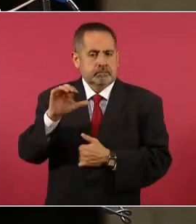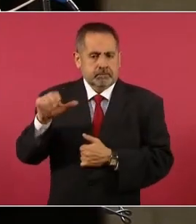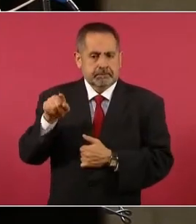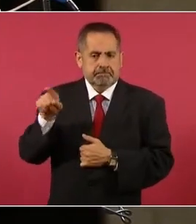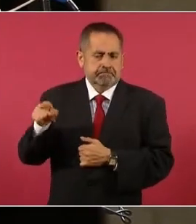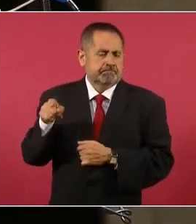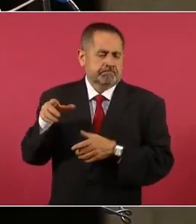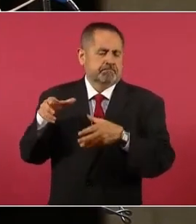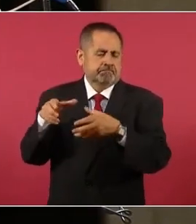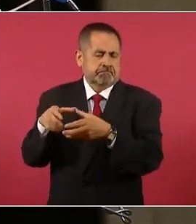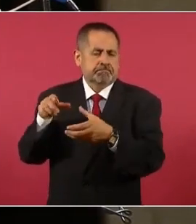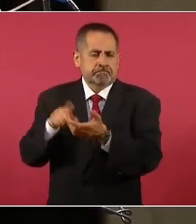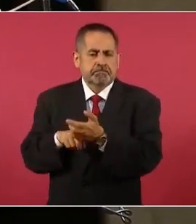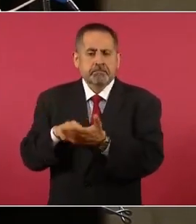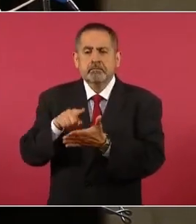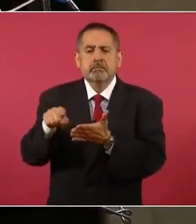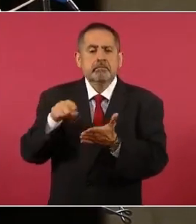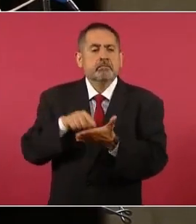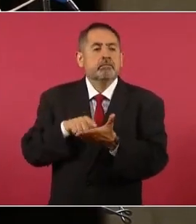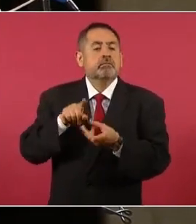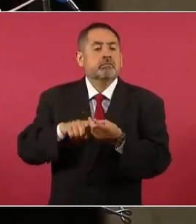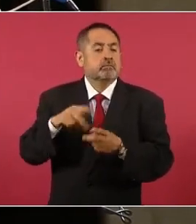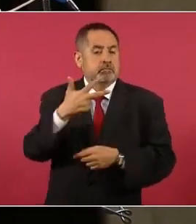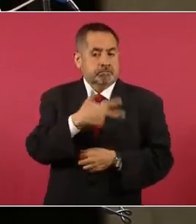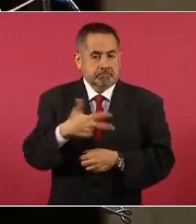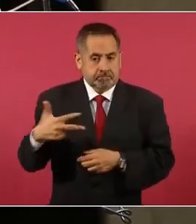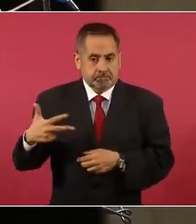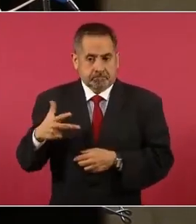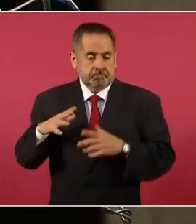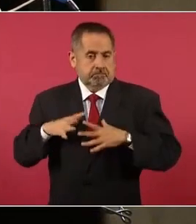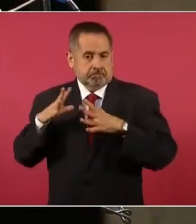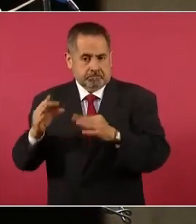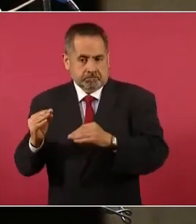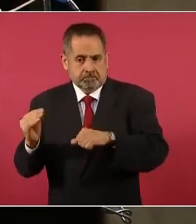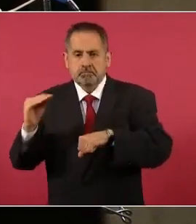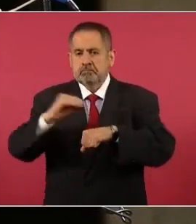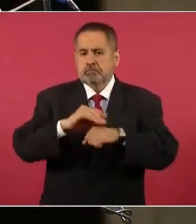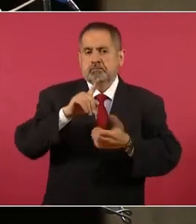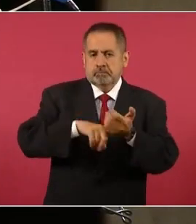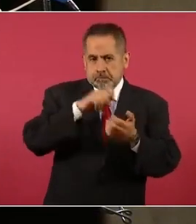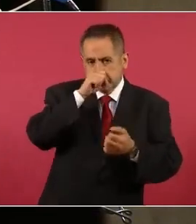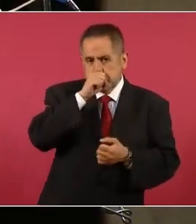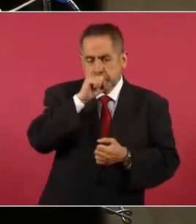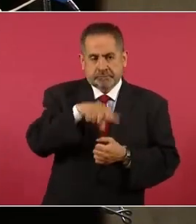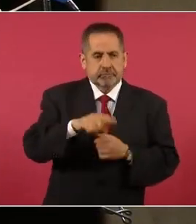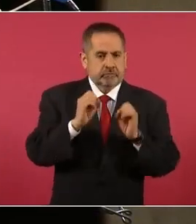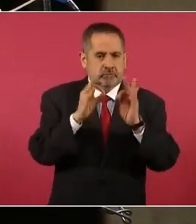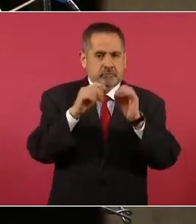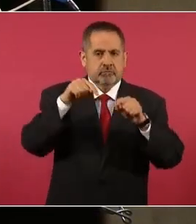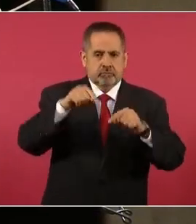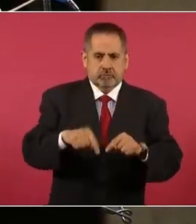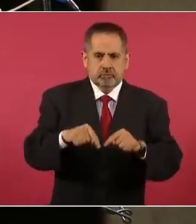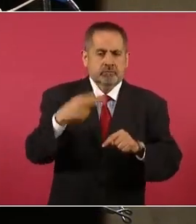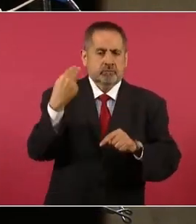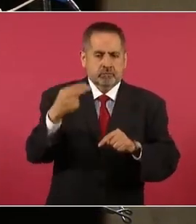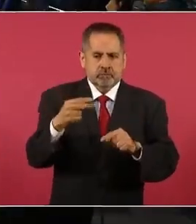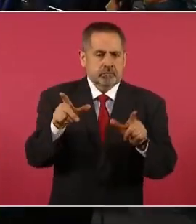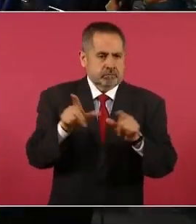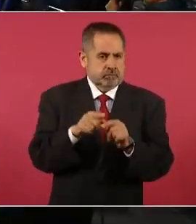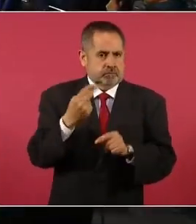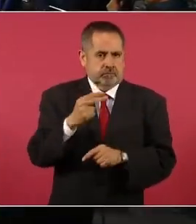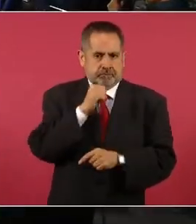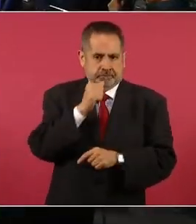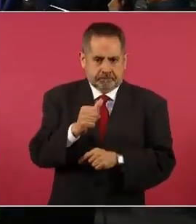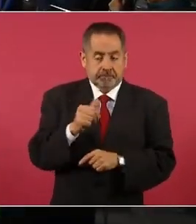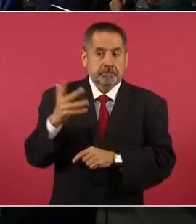se localiza en Dinamarca y también tienen una sede acá en nuestro país. Por respeto no mencionaré el nombre, pero